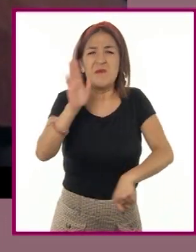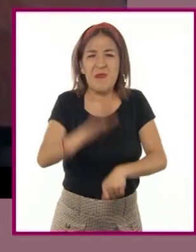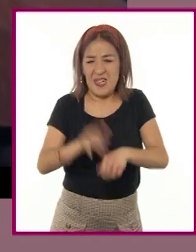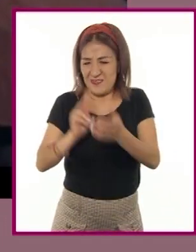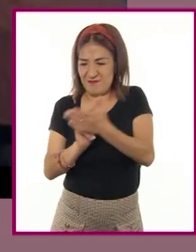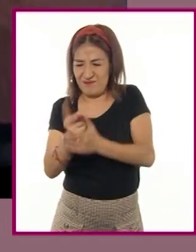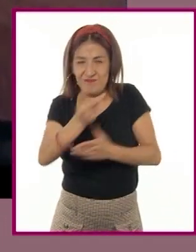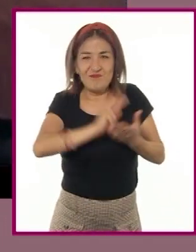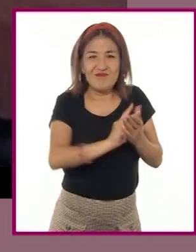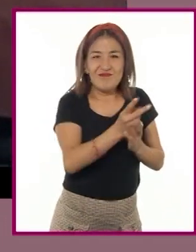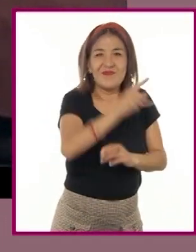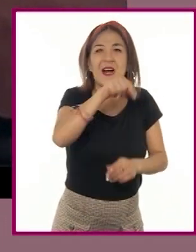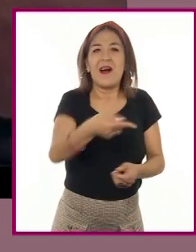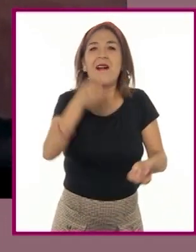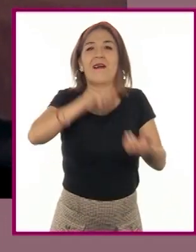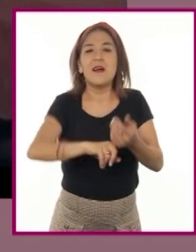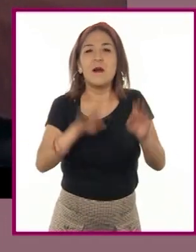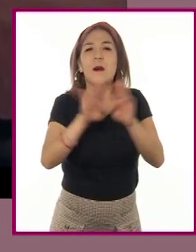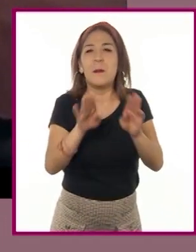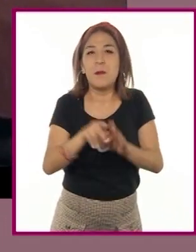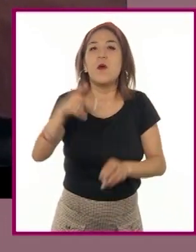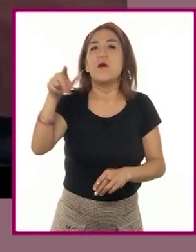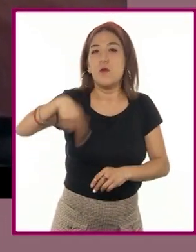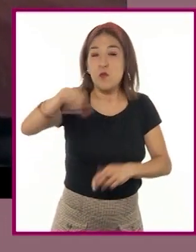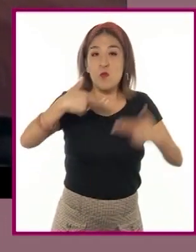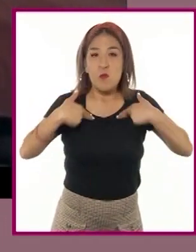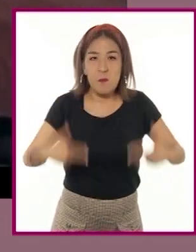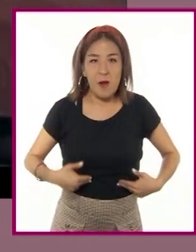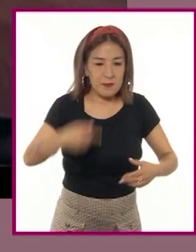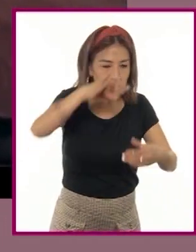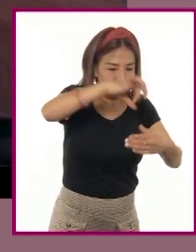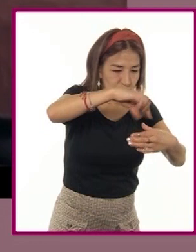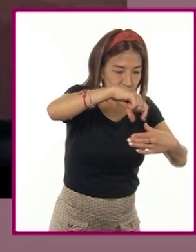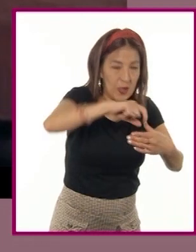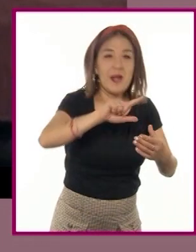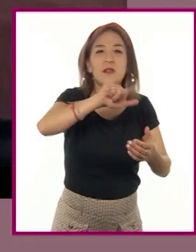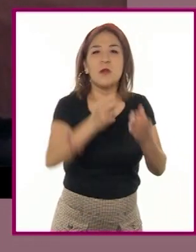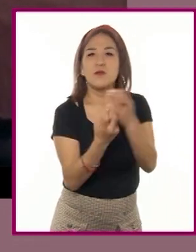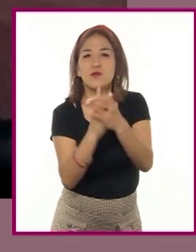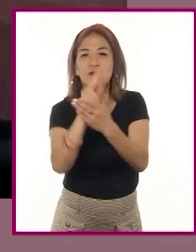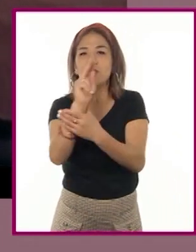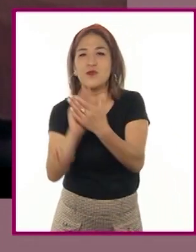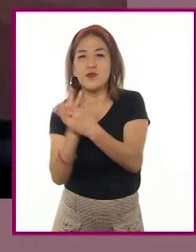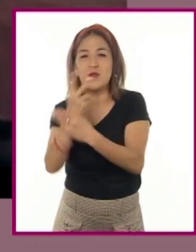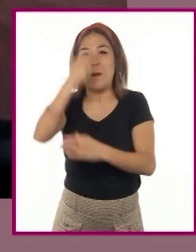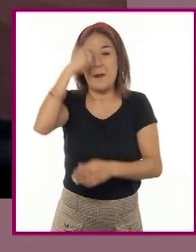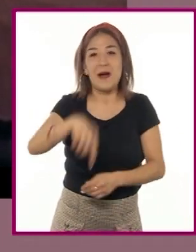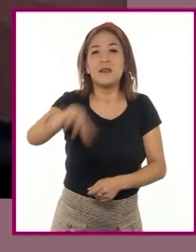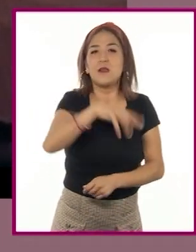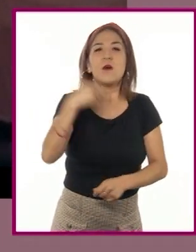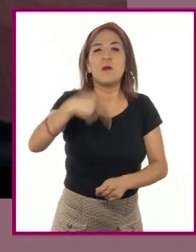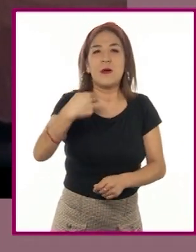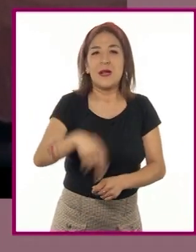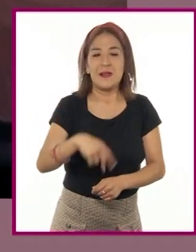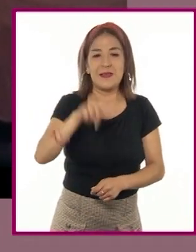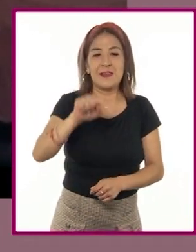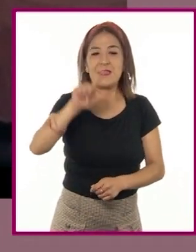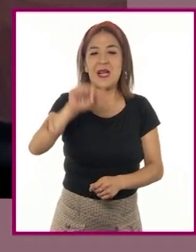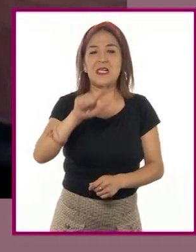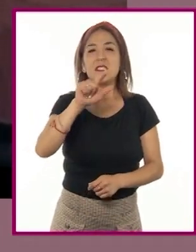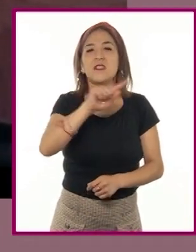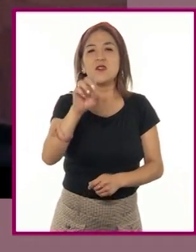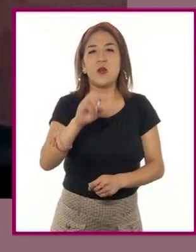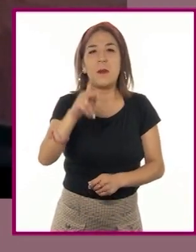los cuales los hombres siembran y cosechan. Y por esto era este dios amado por todos los dioses y lo llamaban Tlazopili, que quiere